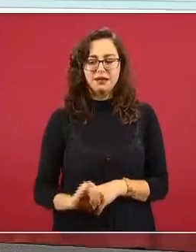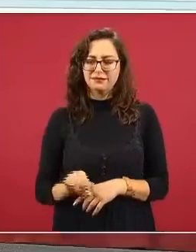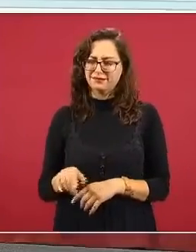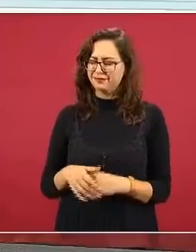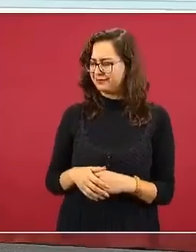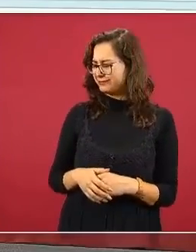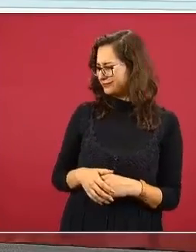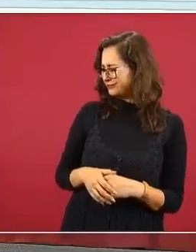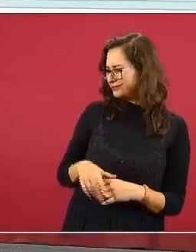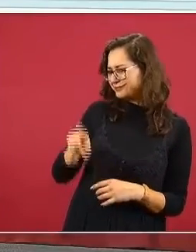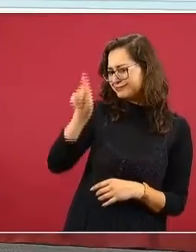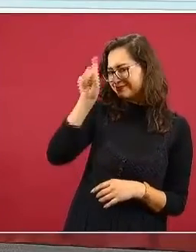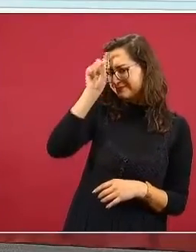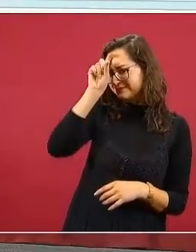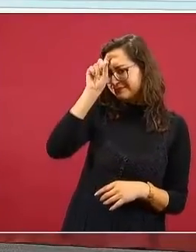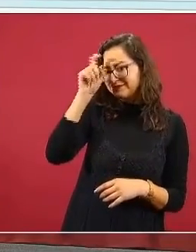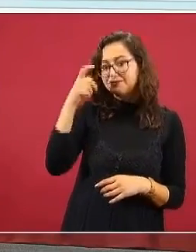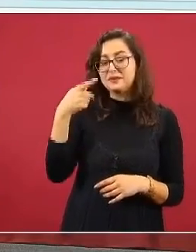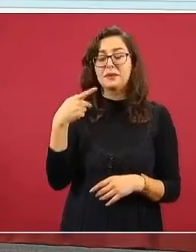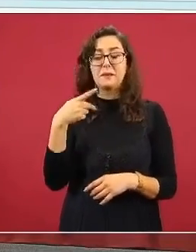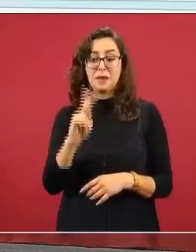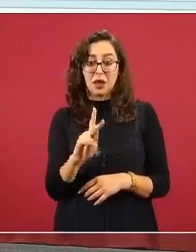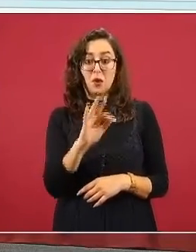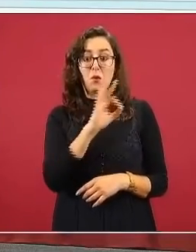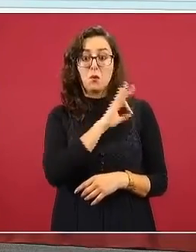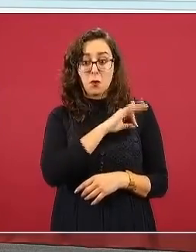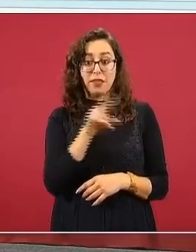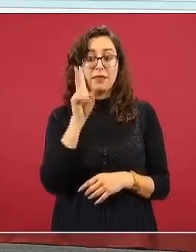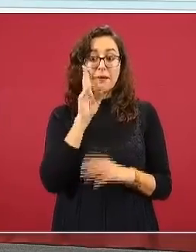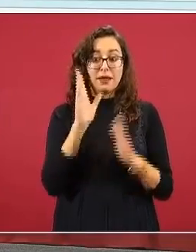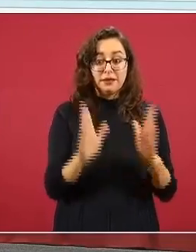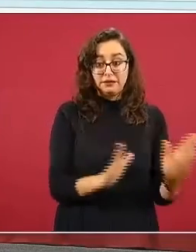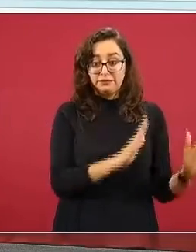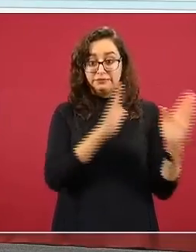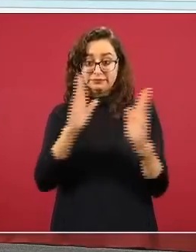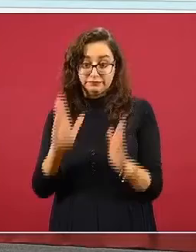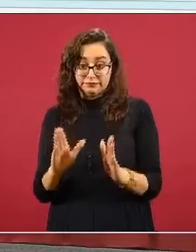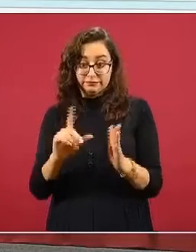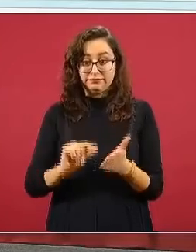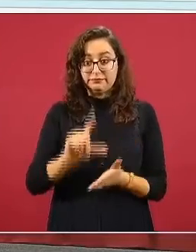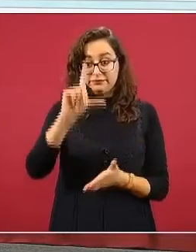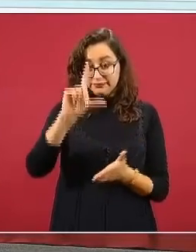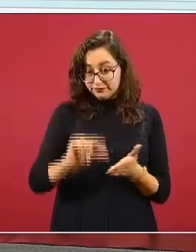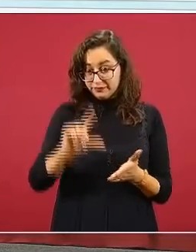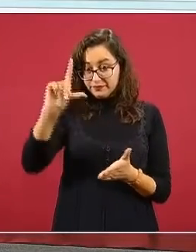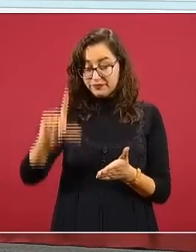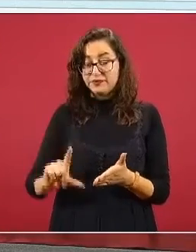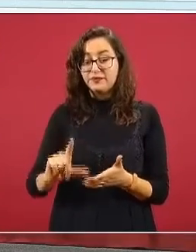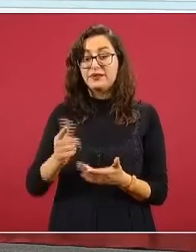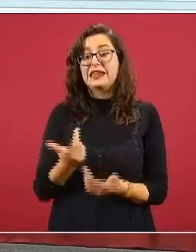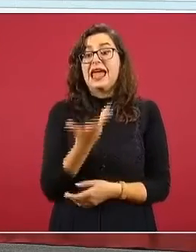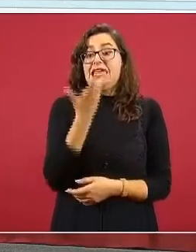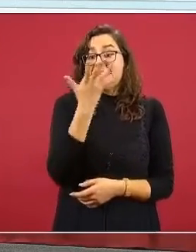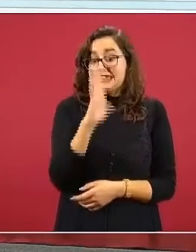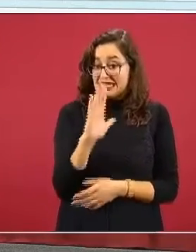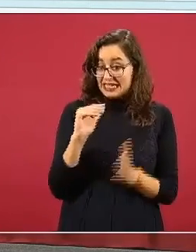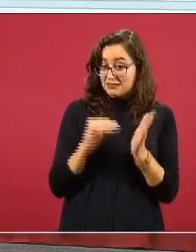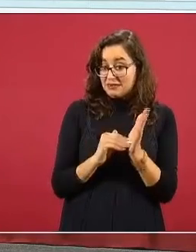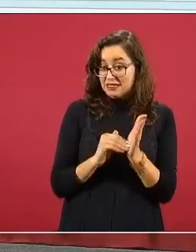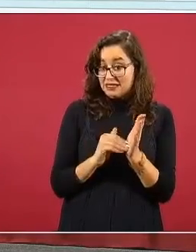que podemos ver en el análisis que sigue de la tabla al lado derecho, estos 10.335 casos